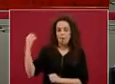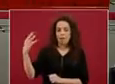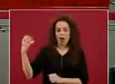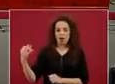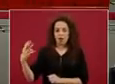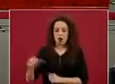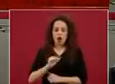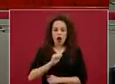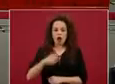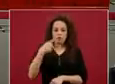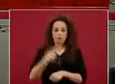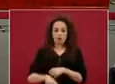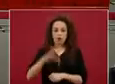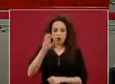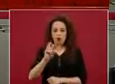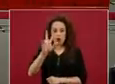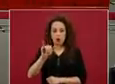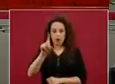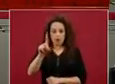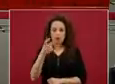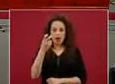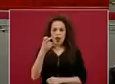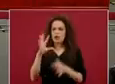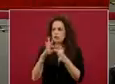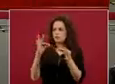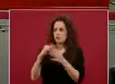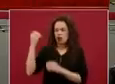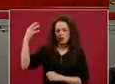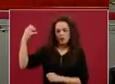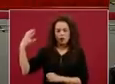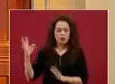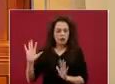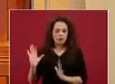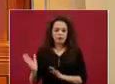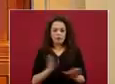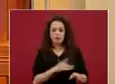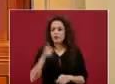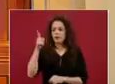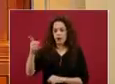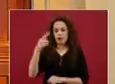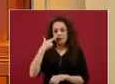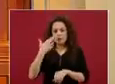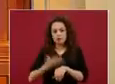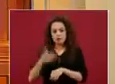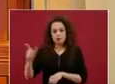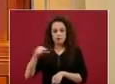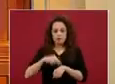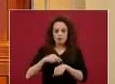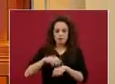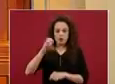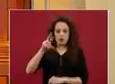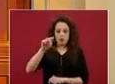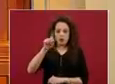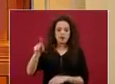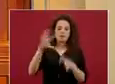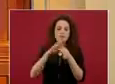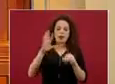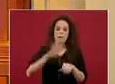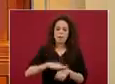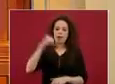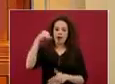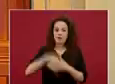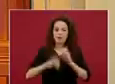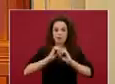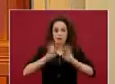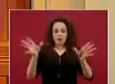detengo a hablar mucho sobre el semáforo, ya que el doctor Cortés Alcalá precisamente realizará la actualización correspondiente y